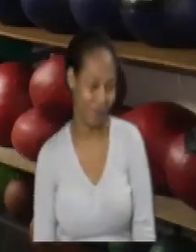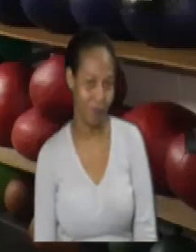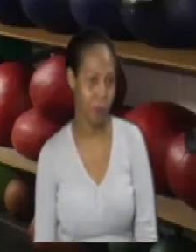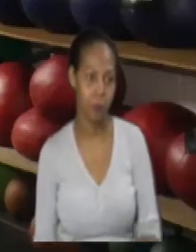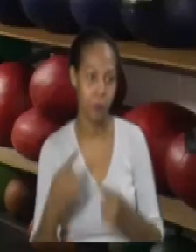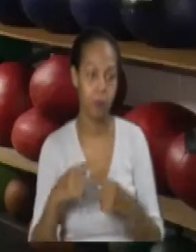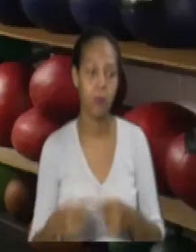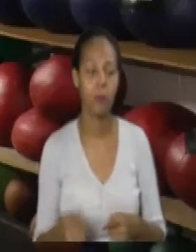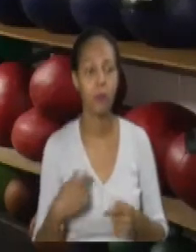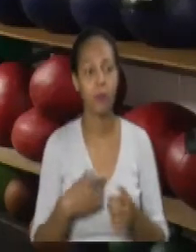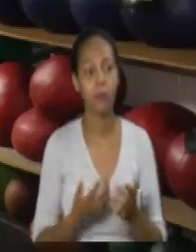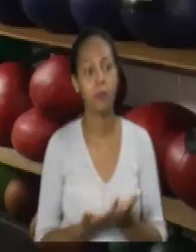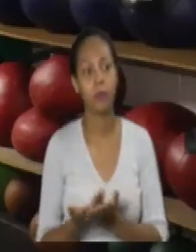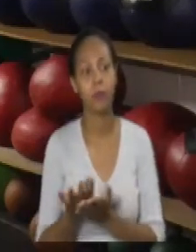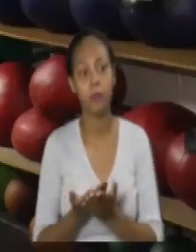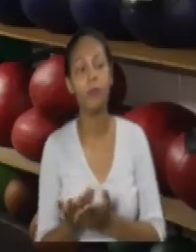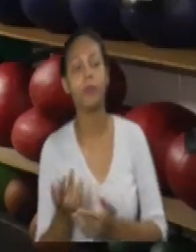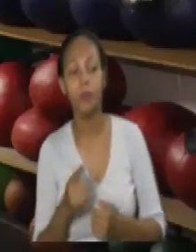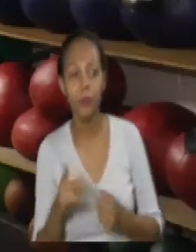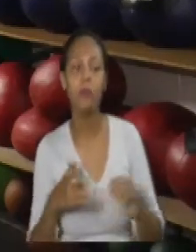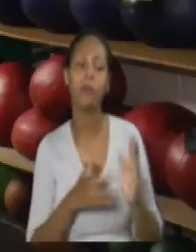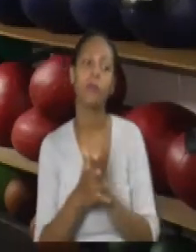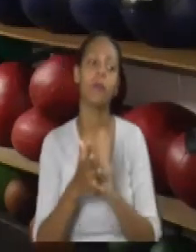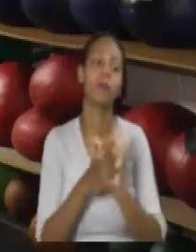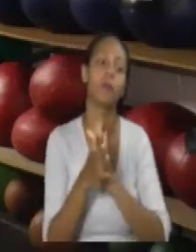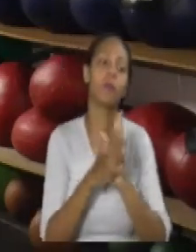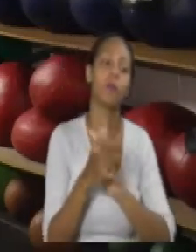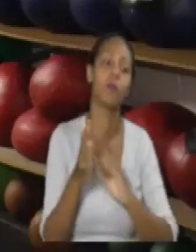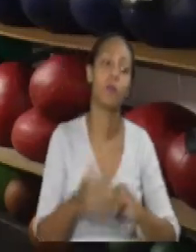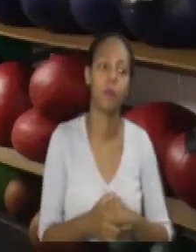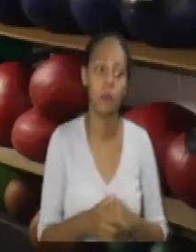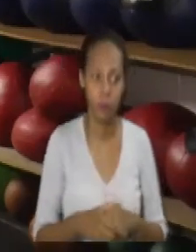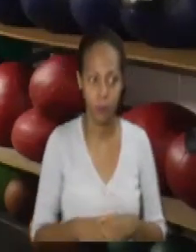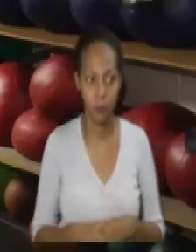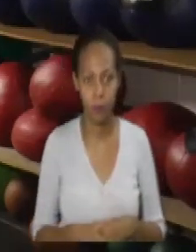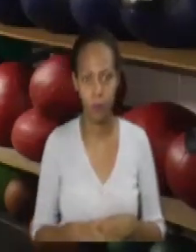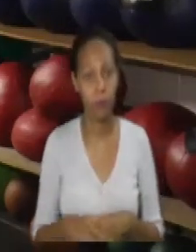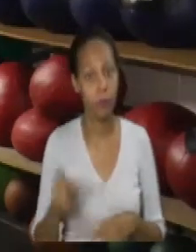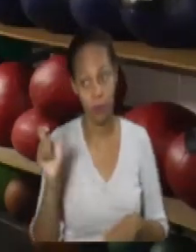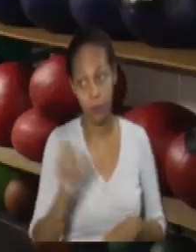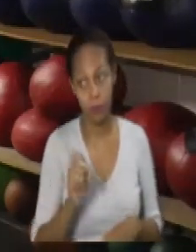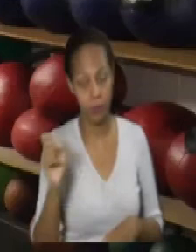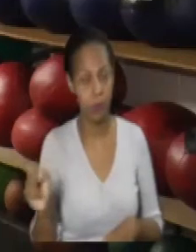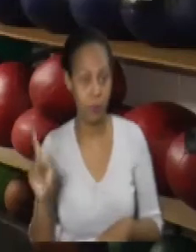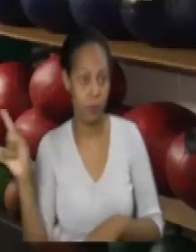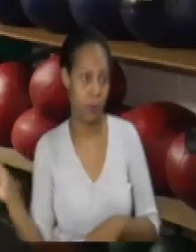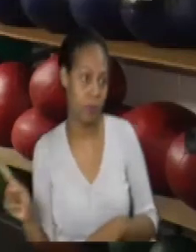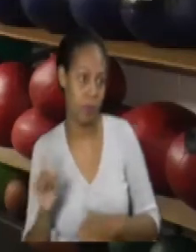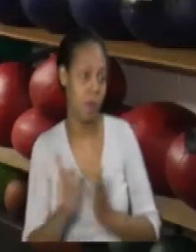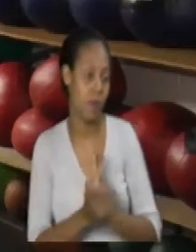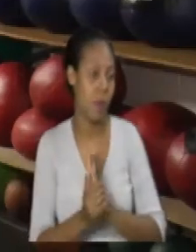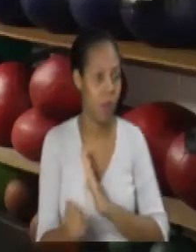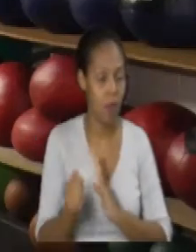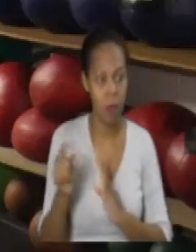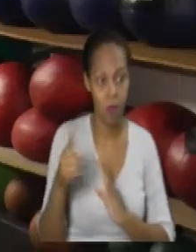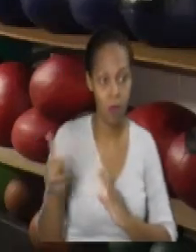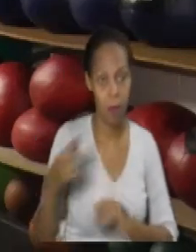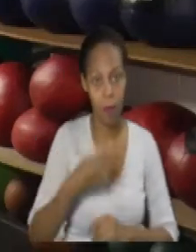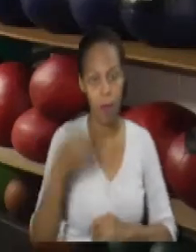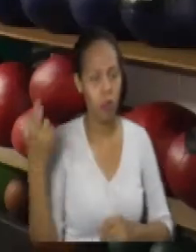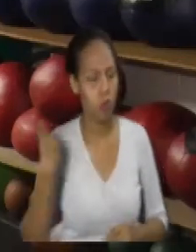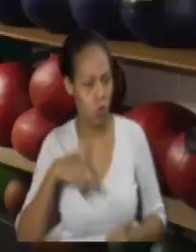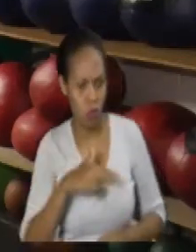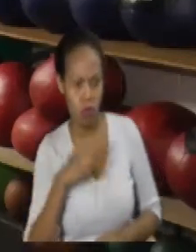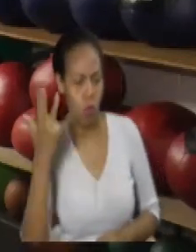o esas ayudas, esa información para los expertos, y que nosotros día a día